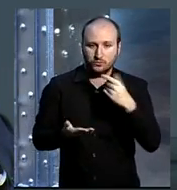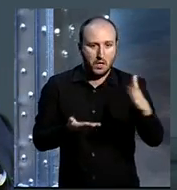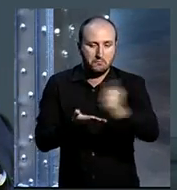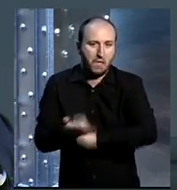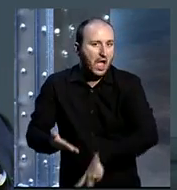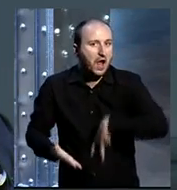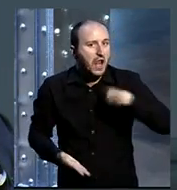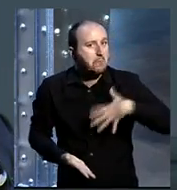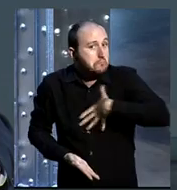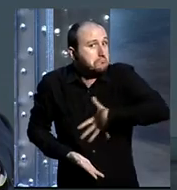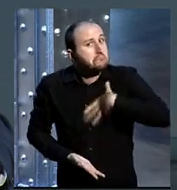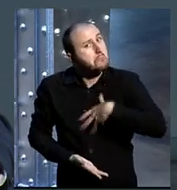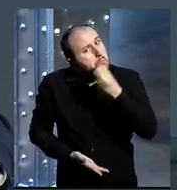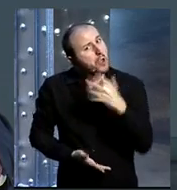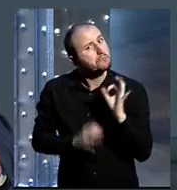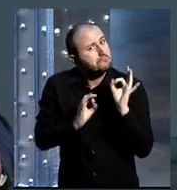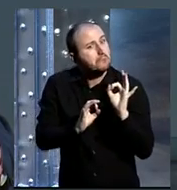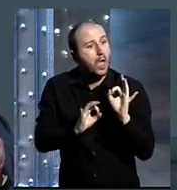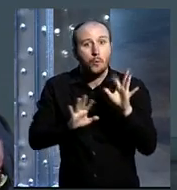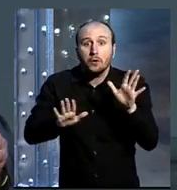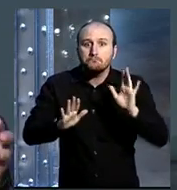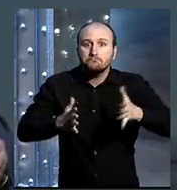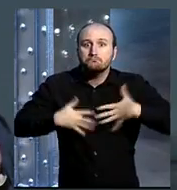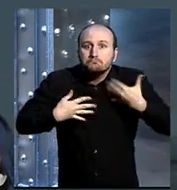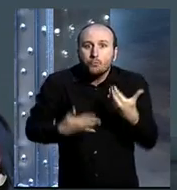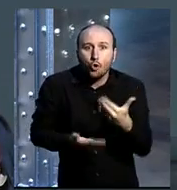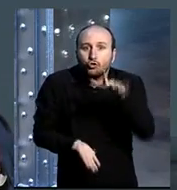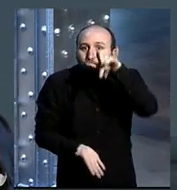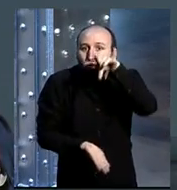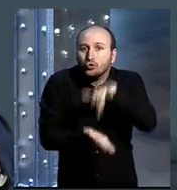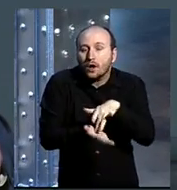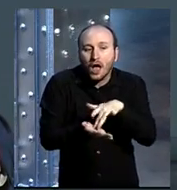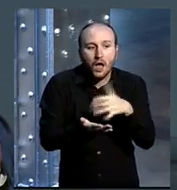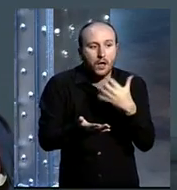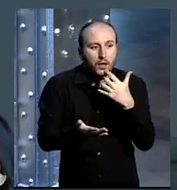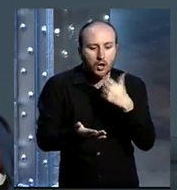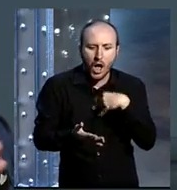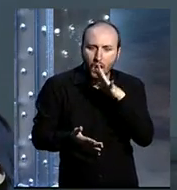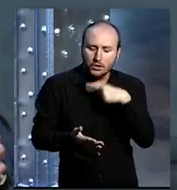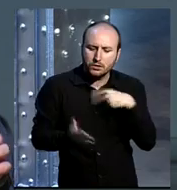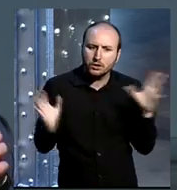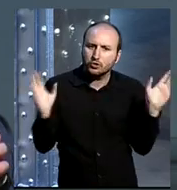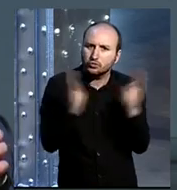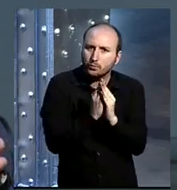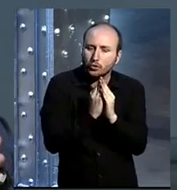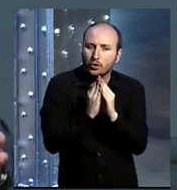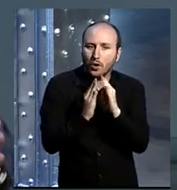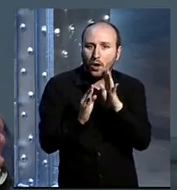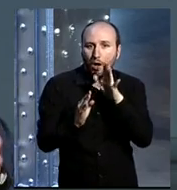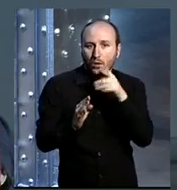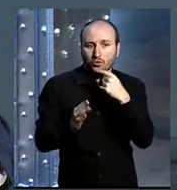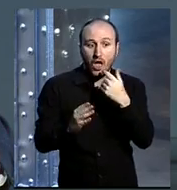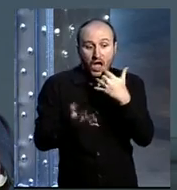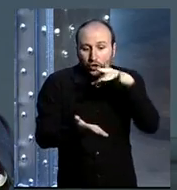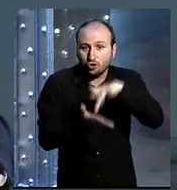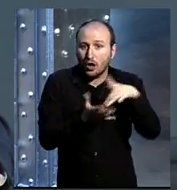satisfechos, pero resulta que aparece, lo voy a sintetizar en un primer, vamos a decir, conflicto,